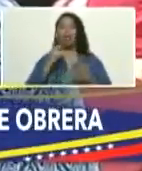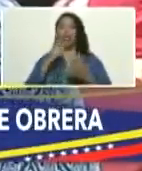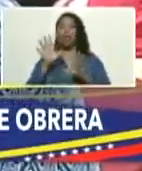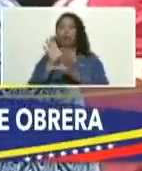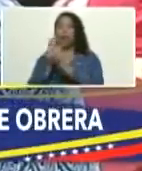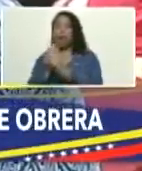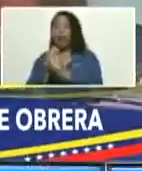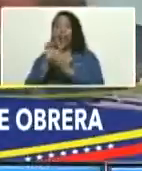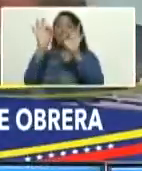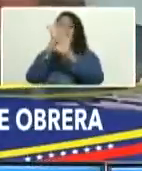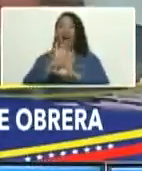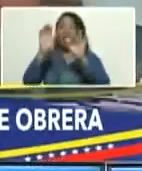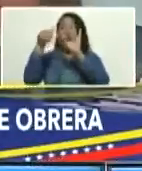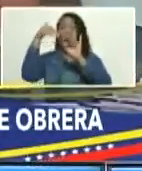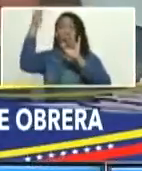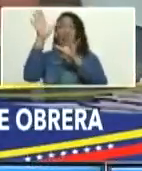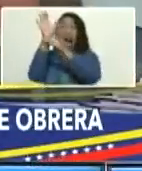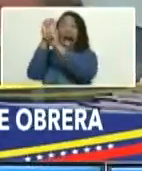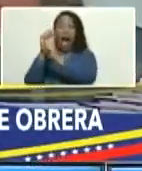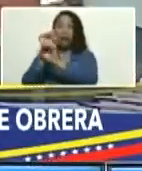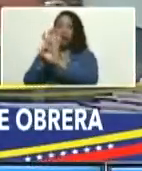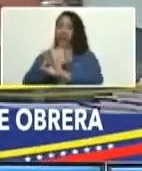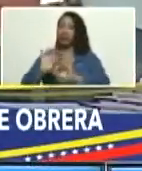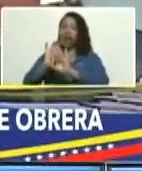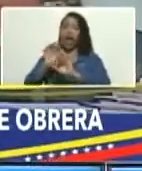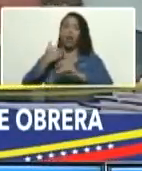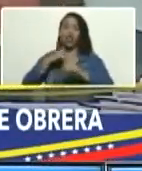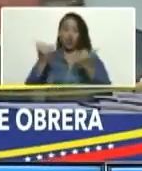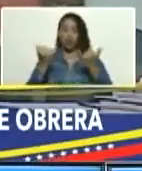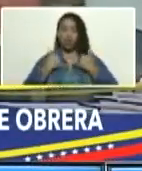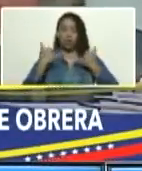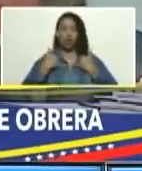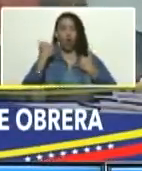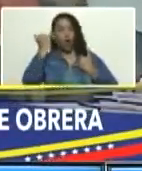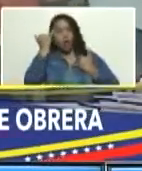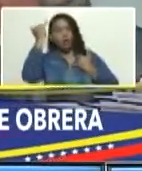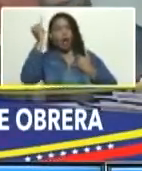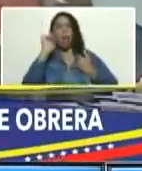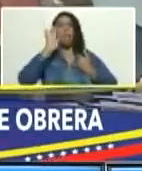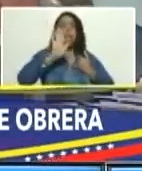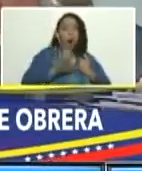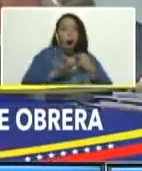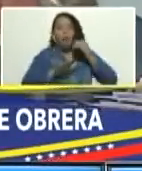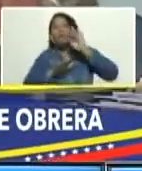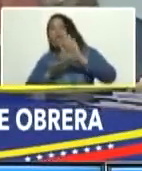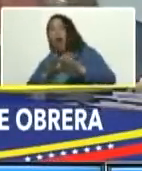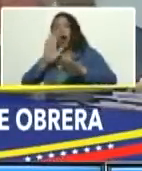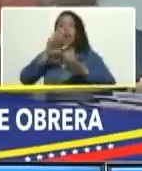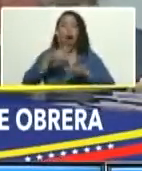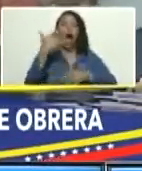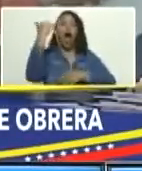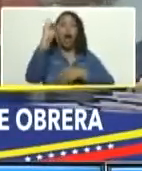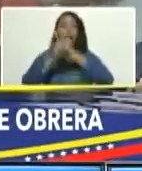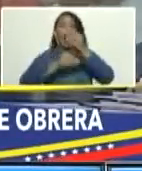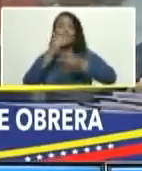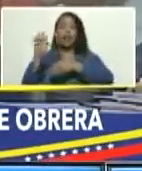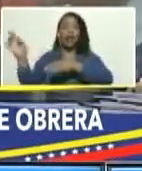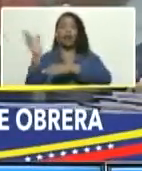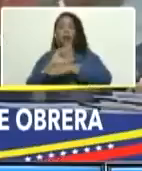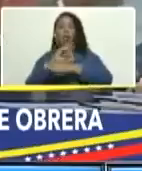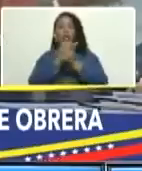el exterior, como lo estamos haciendo, paso a paso. Hay que acelerar el paso de la